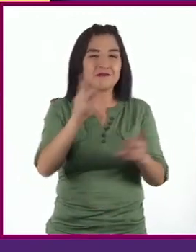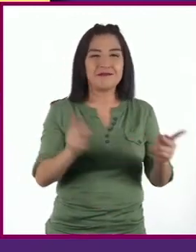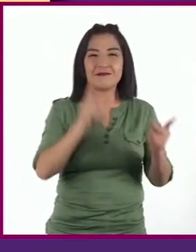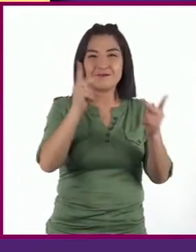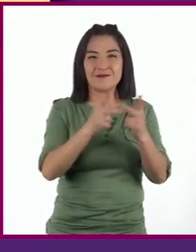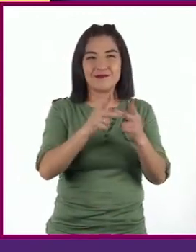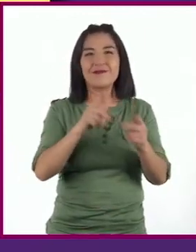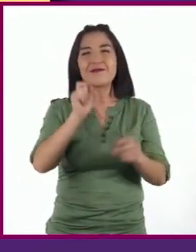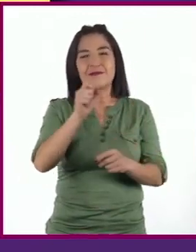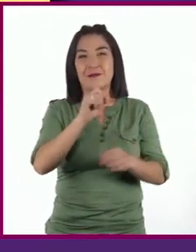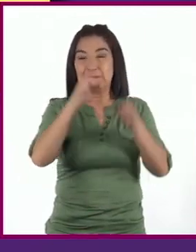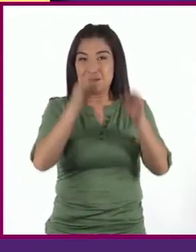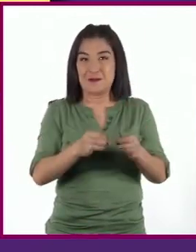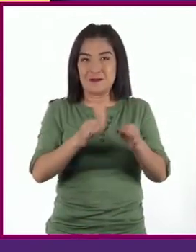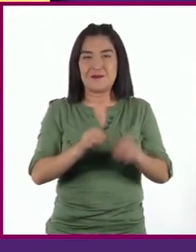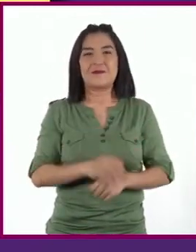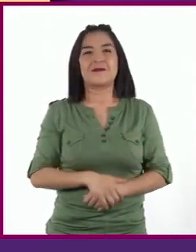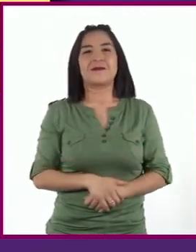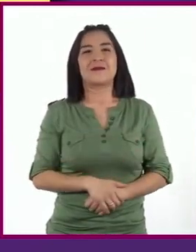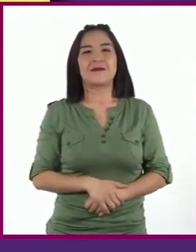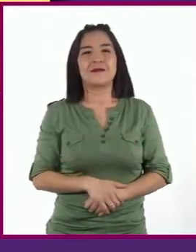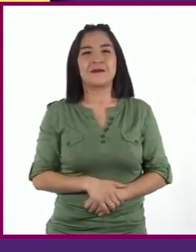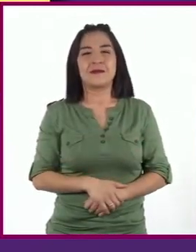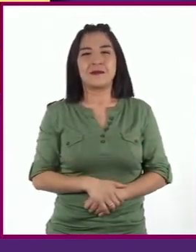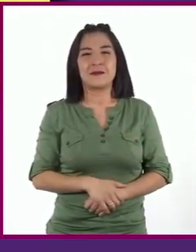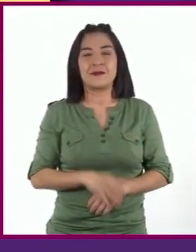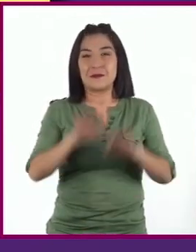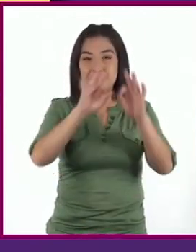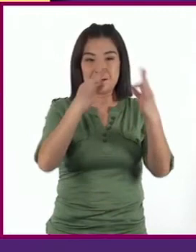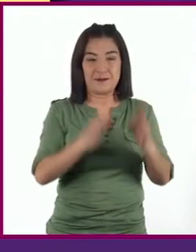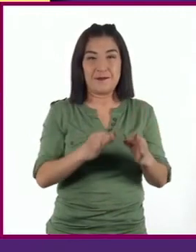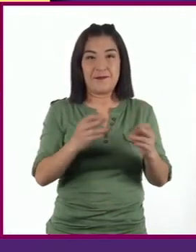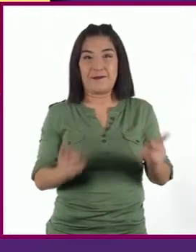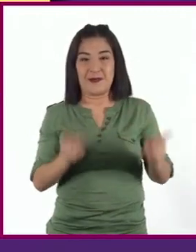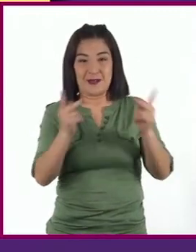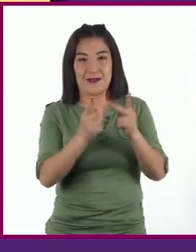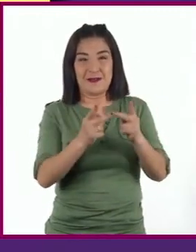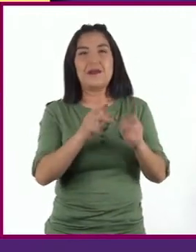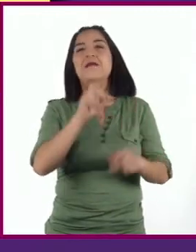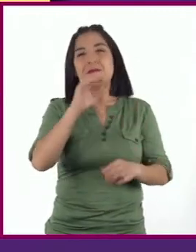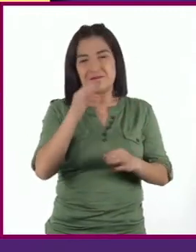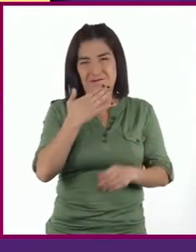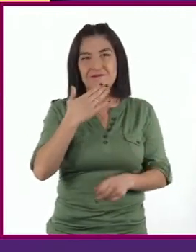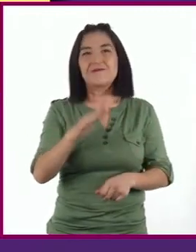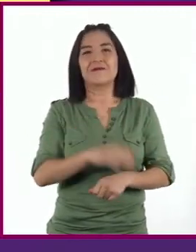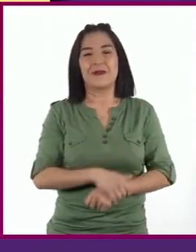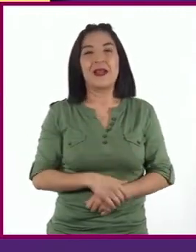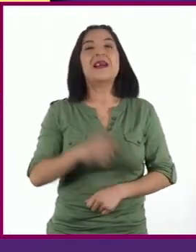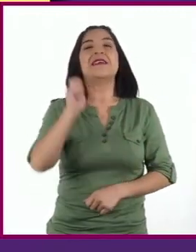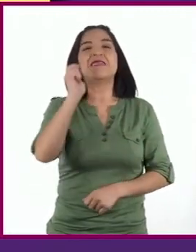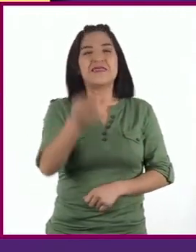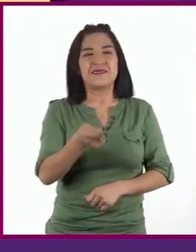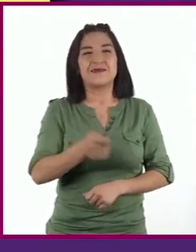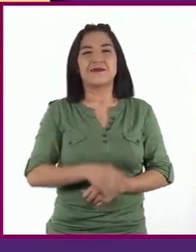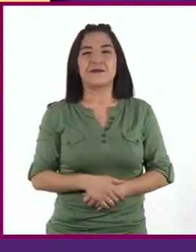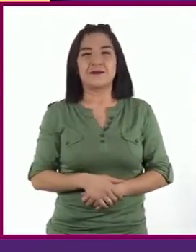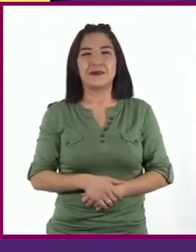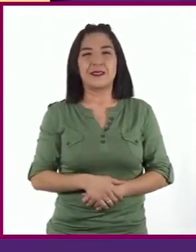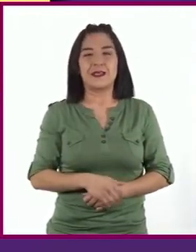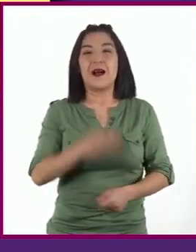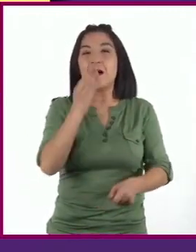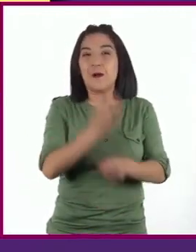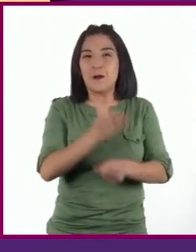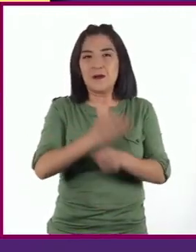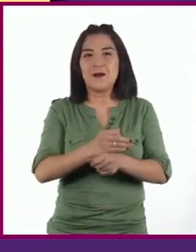modelo con este inciso, la figura también coincide, solo que en este